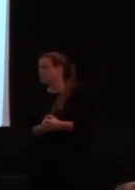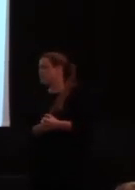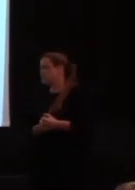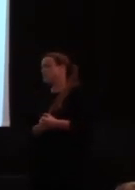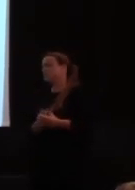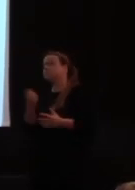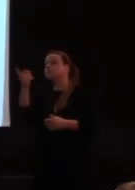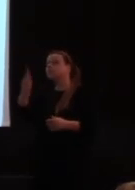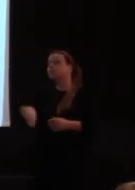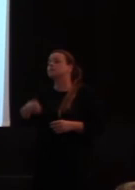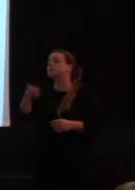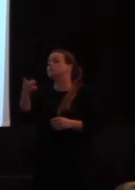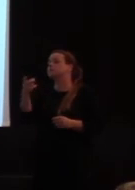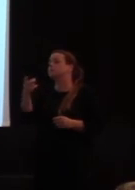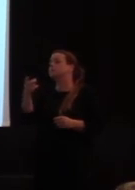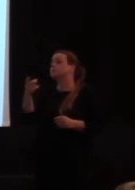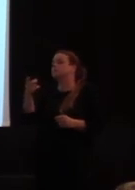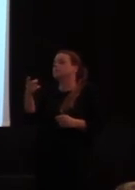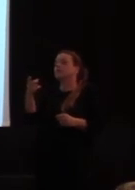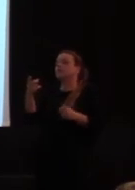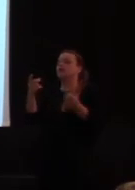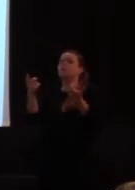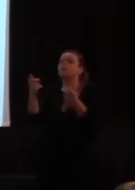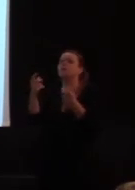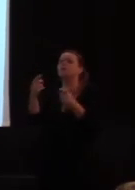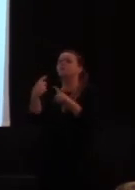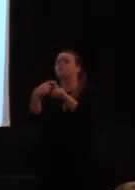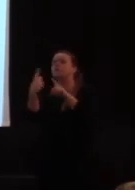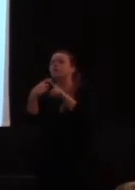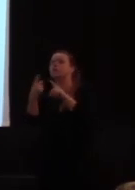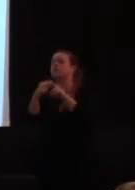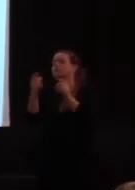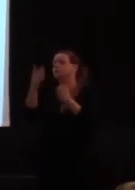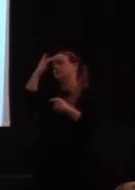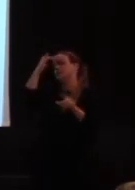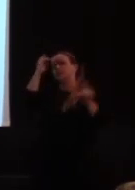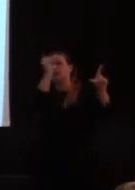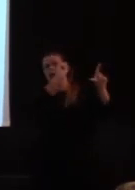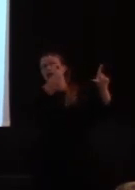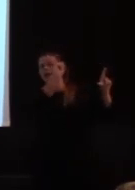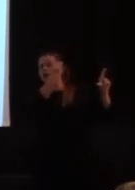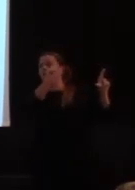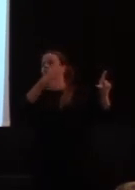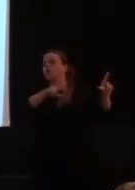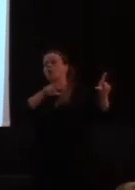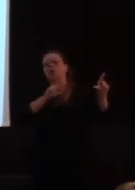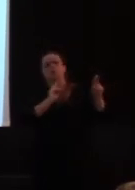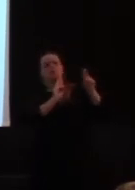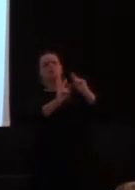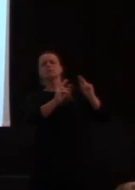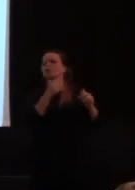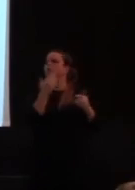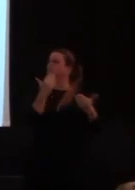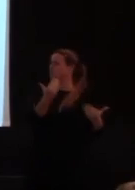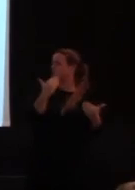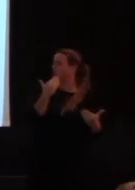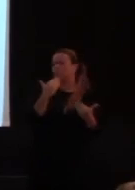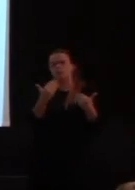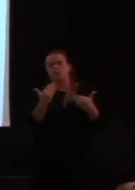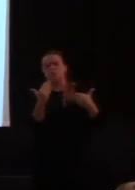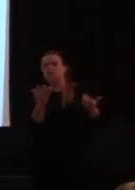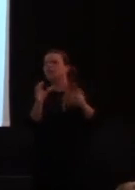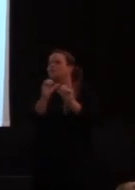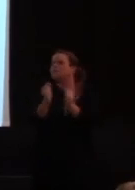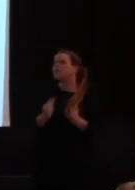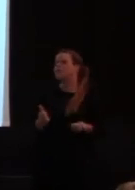contraargumentos, ¿no? Utilizando marcadores convencionales de cortesía, chavales de la vida. Muchas gracias, chicos. Muy bien, muchas gracias. Venga, por favor, bien. Estas